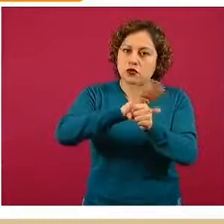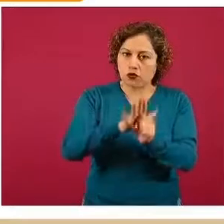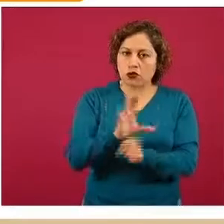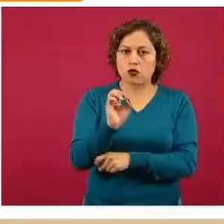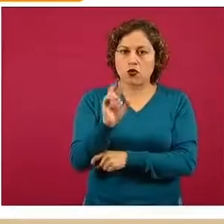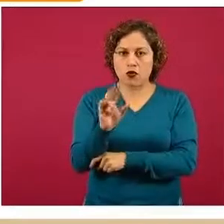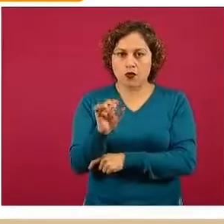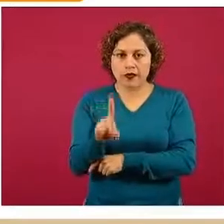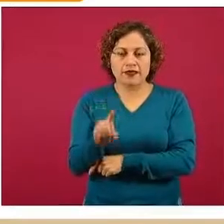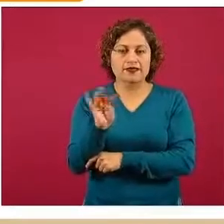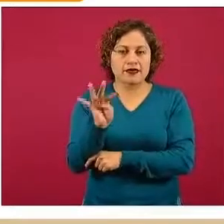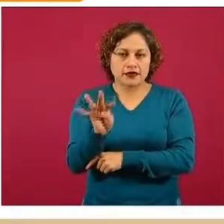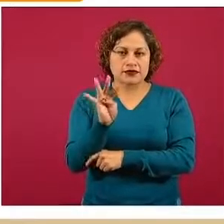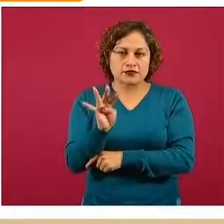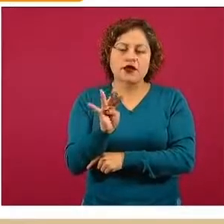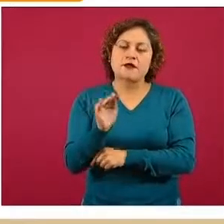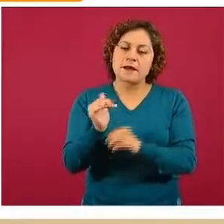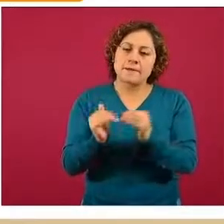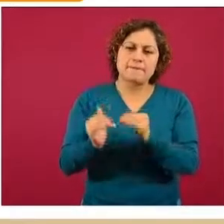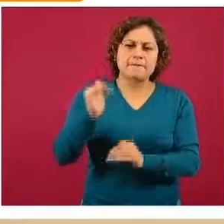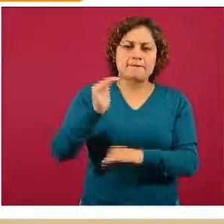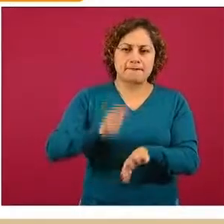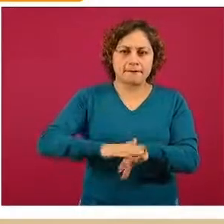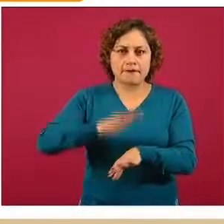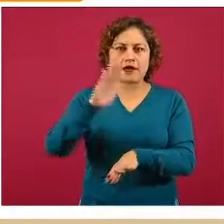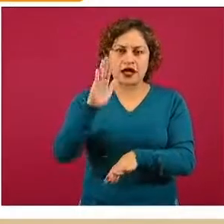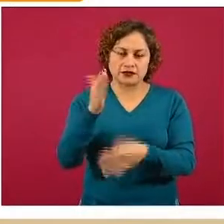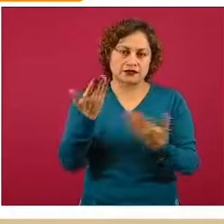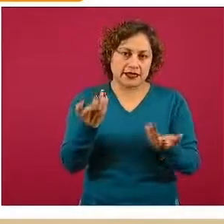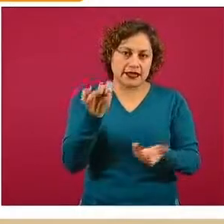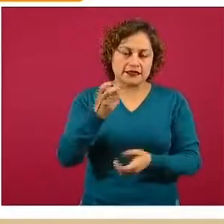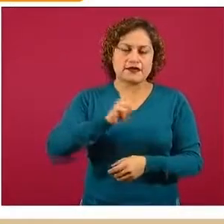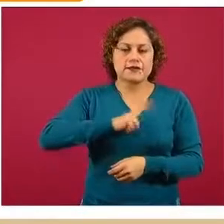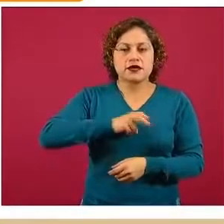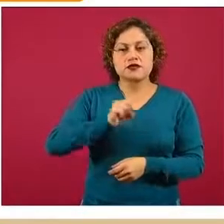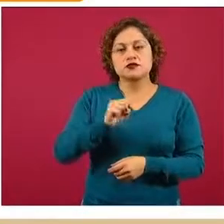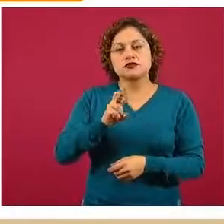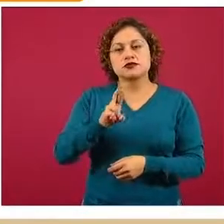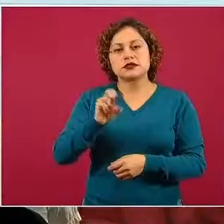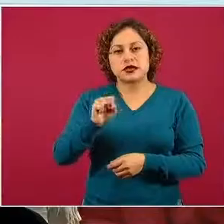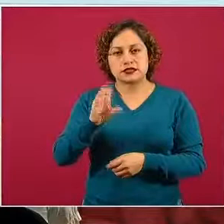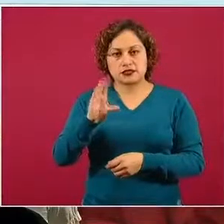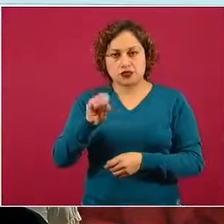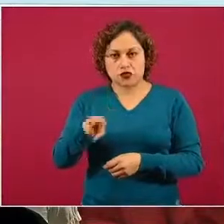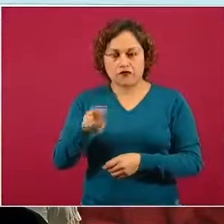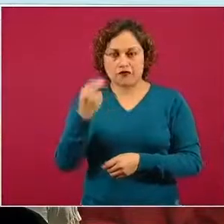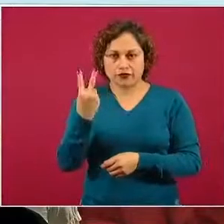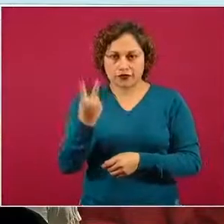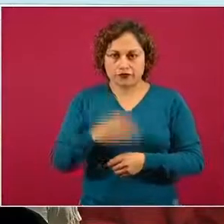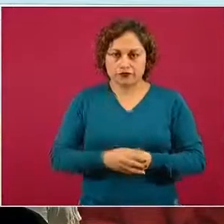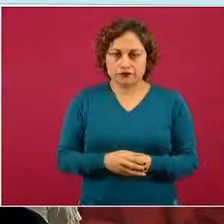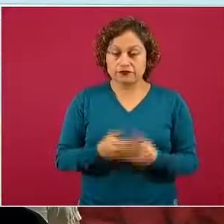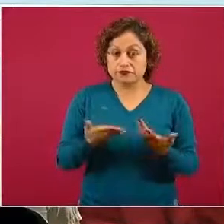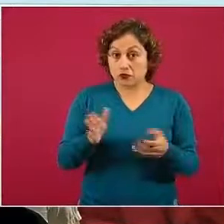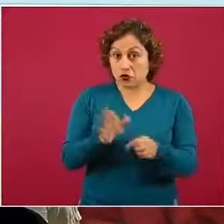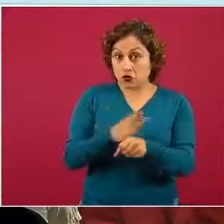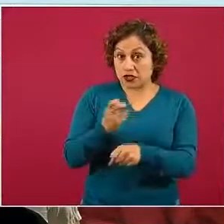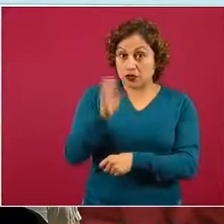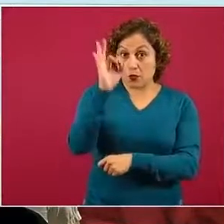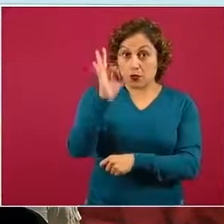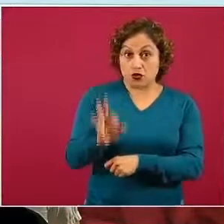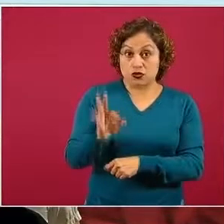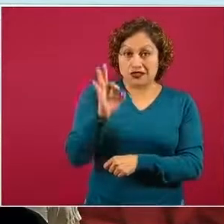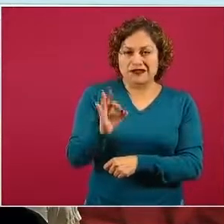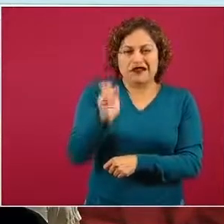COVID-19, también se incrementa. SARS-CoV-2, que es el que produce esta enfermedad. Por lo tanto, este porcentaje de positividad nos dice que de